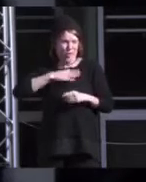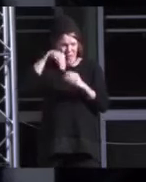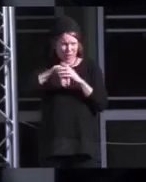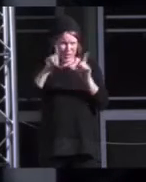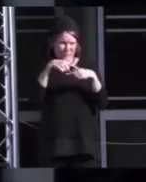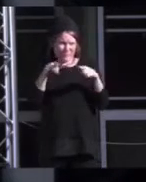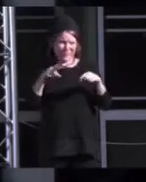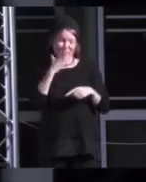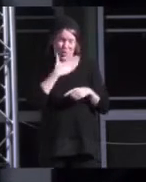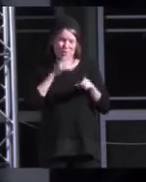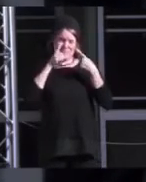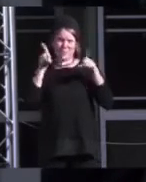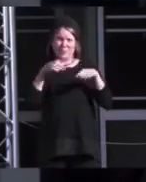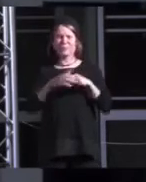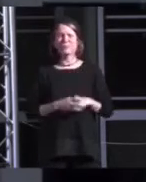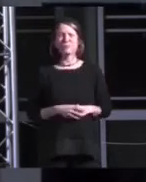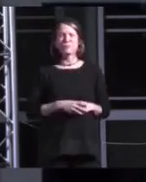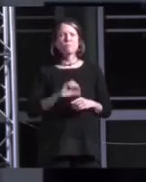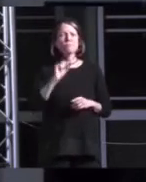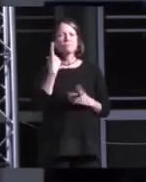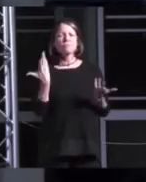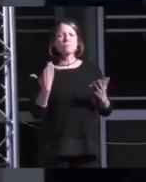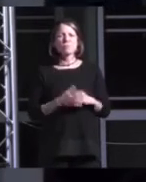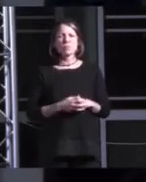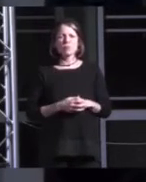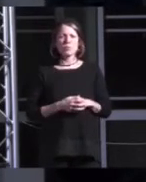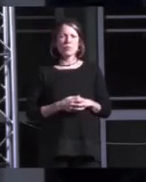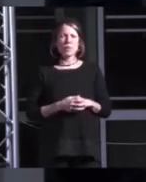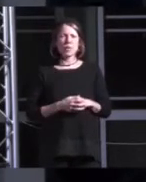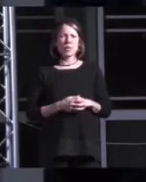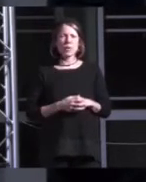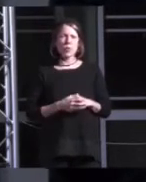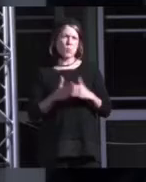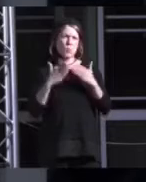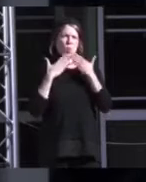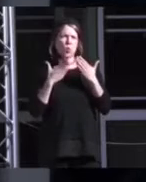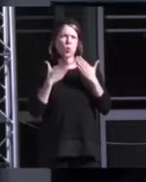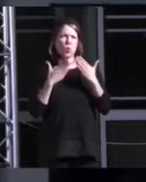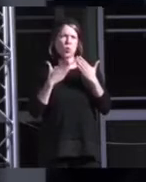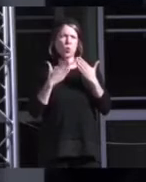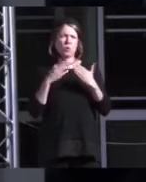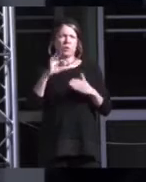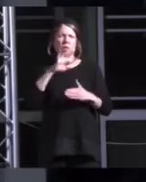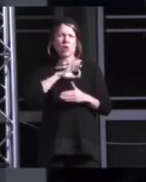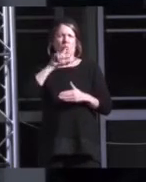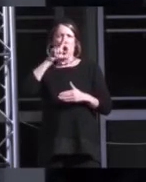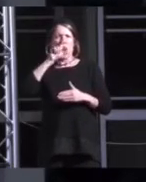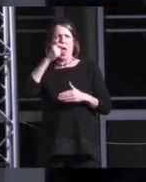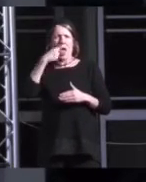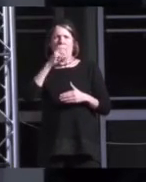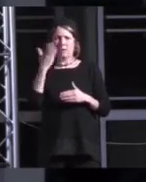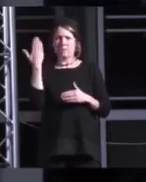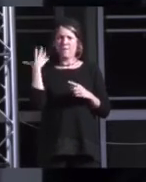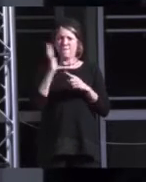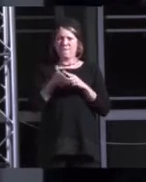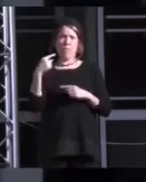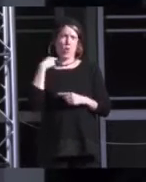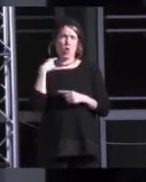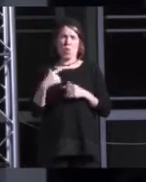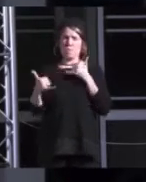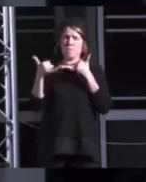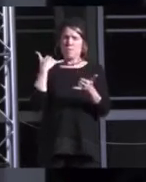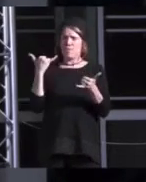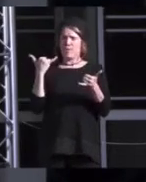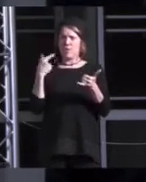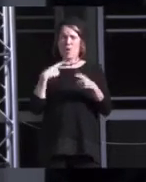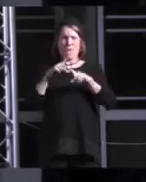música, y sobre todo dar muchísimas gracias a José Antonio. Me llamaste en la feria de Montijo, estaba